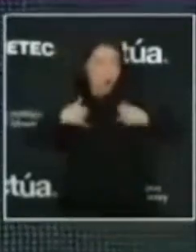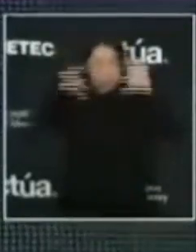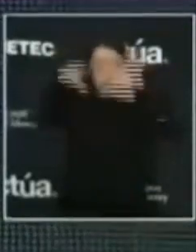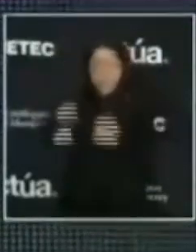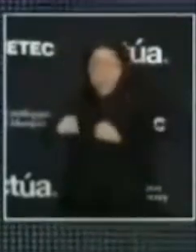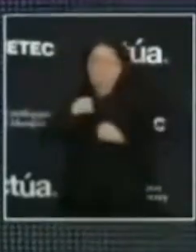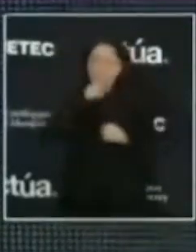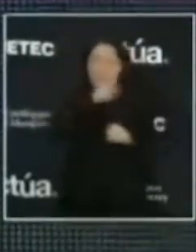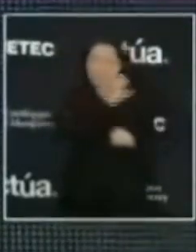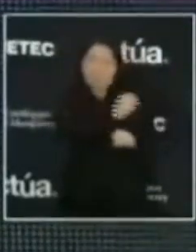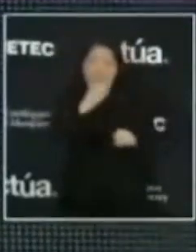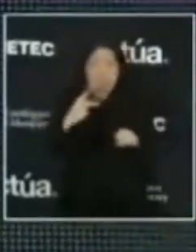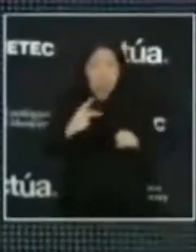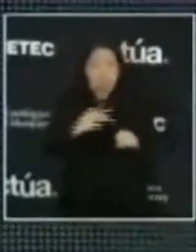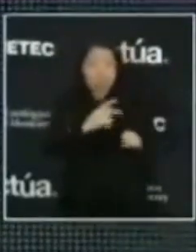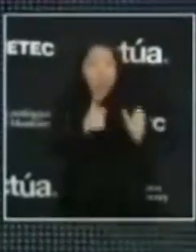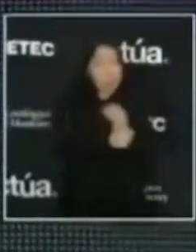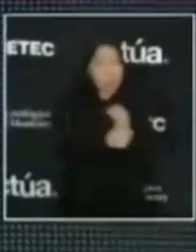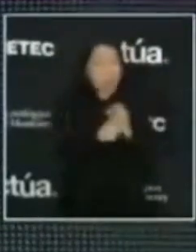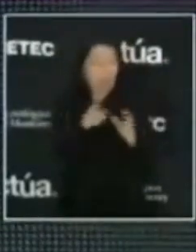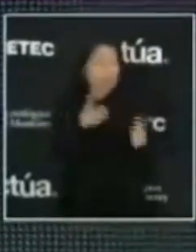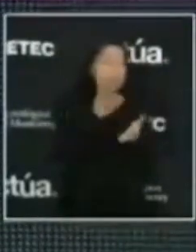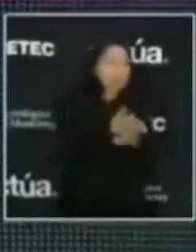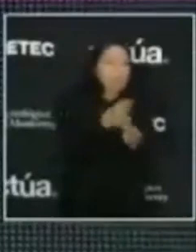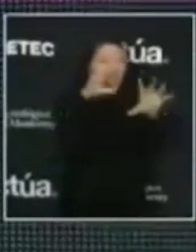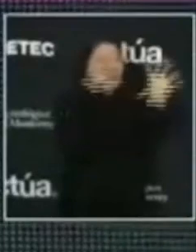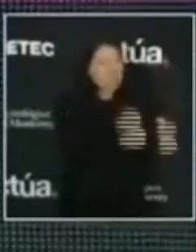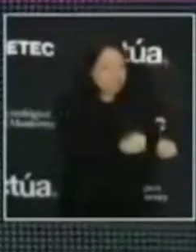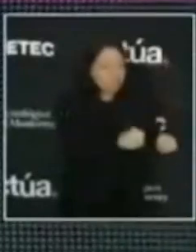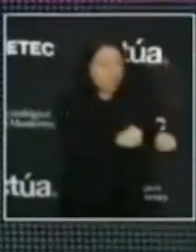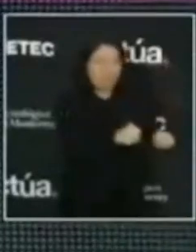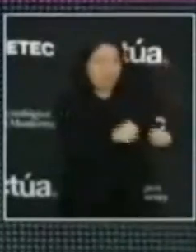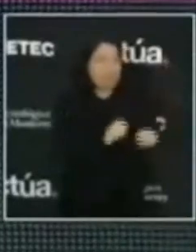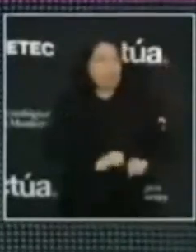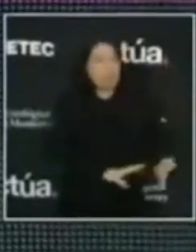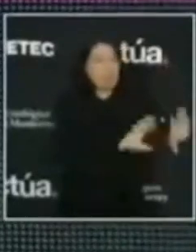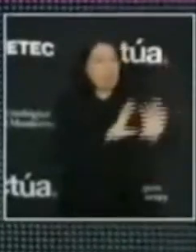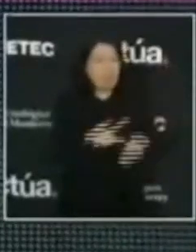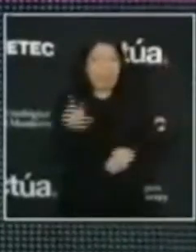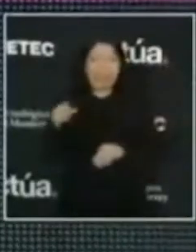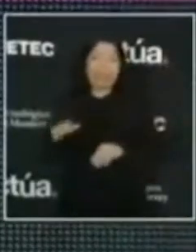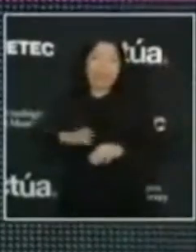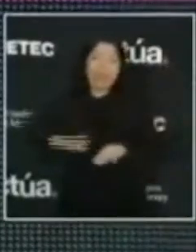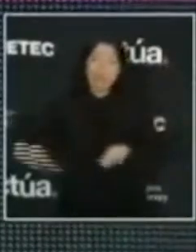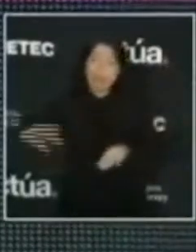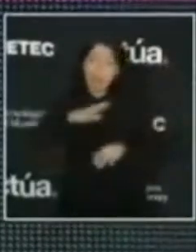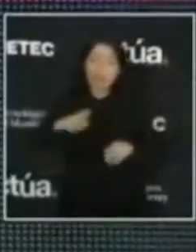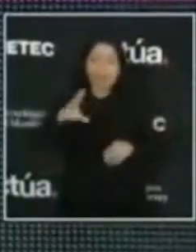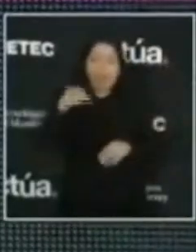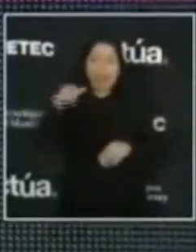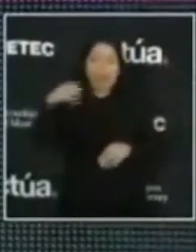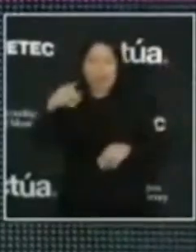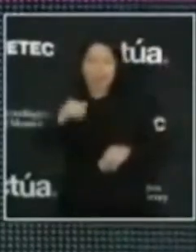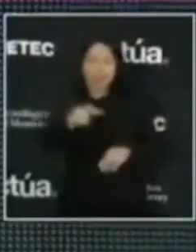Pedro. Van a detener a jóvenes del Cerro de la Campana, van a detener a personas que no tienen acceso a medios de defensa como el